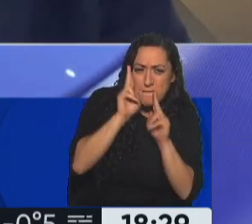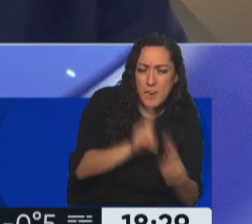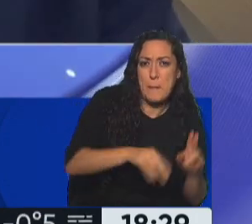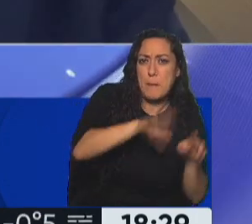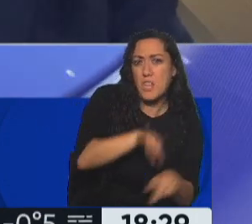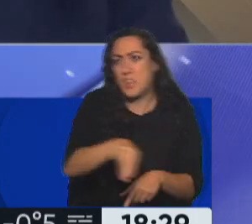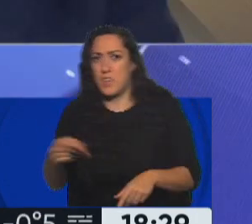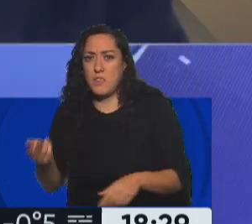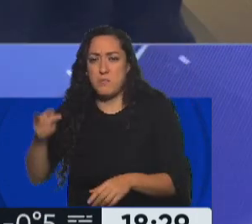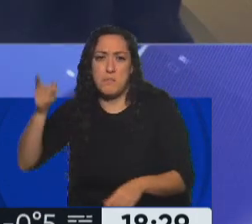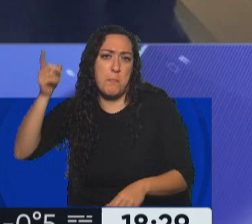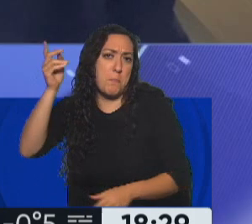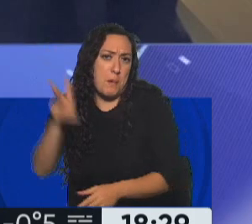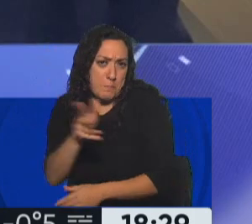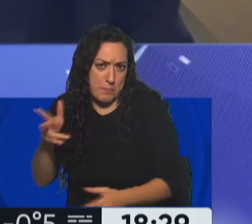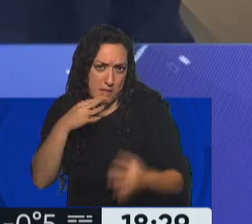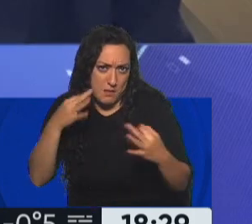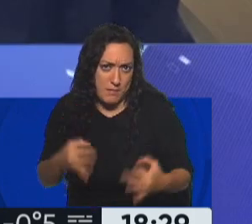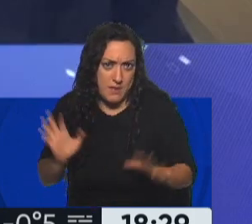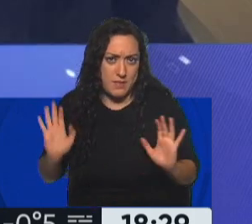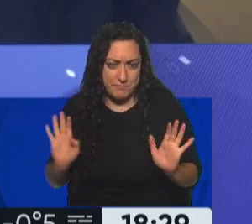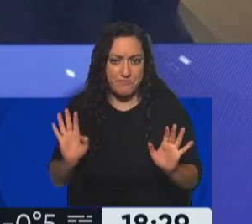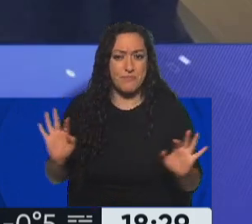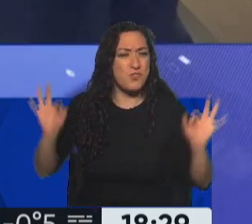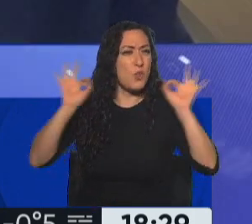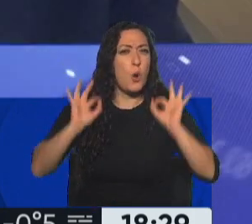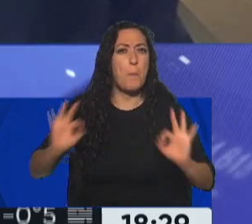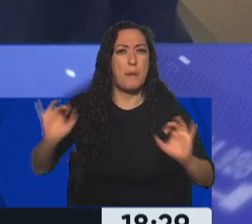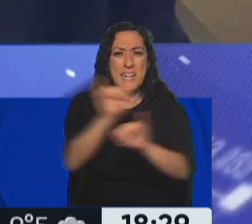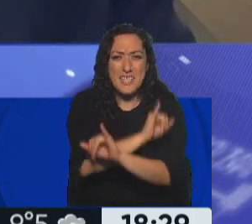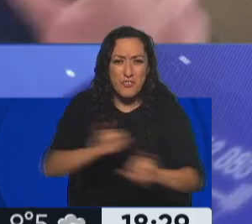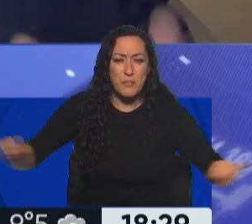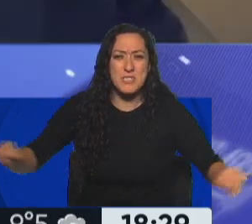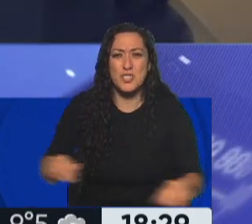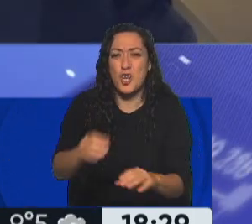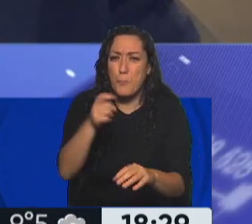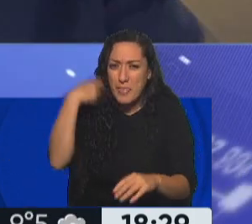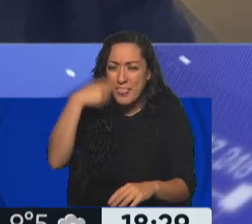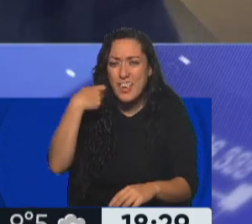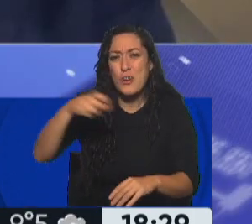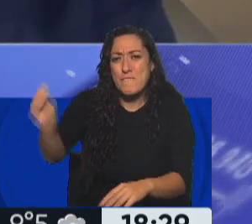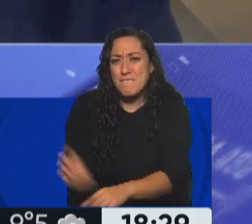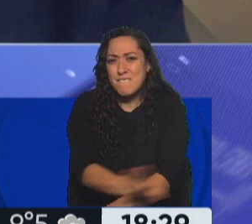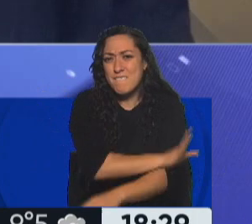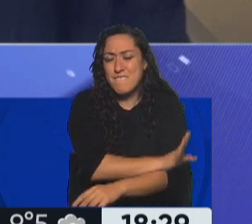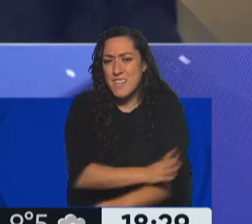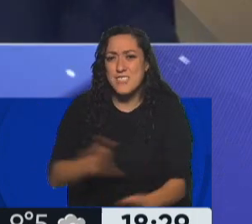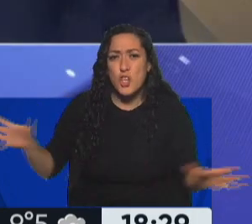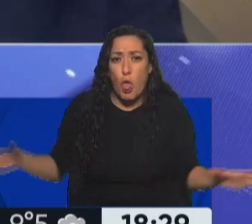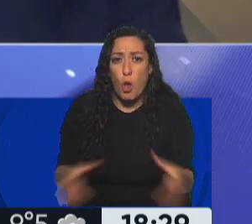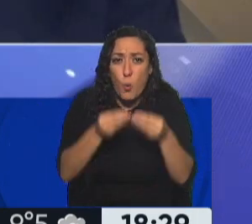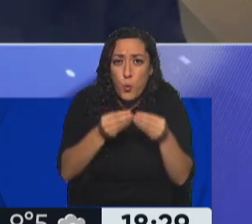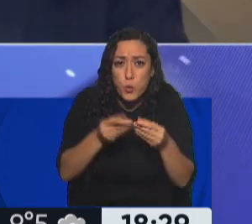Sí, escuchaba el informe realmente completo y emocionante, ¿no? Cuando uno escucha todo eso junto, como